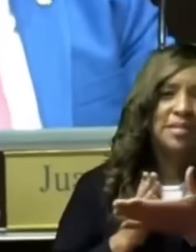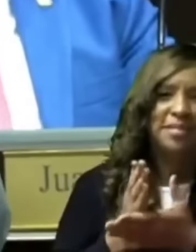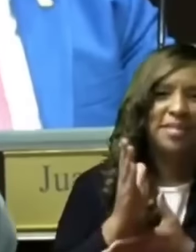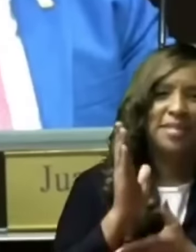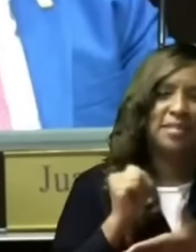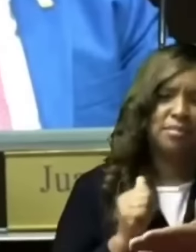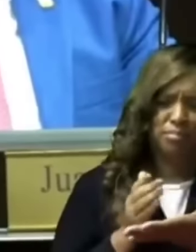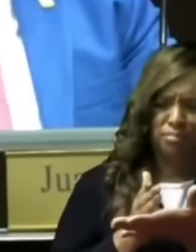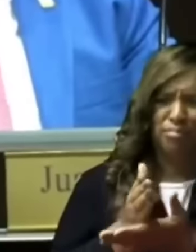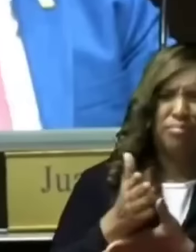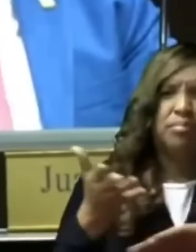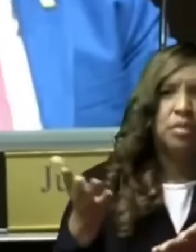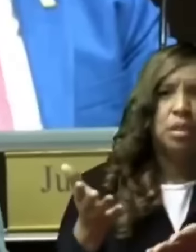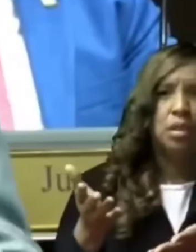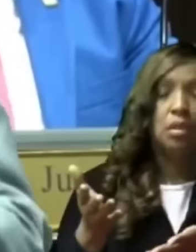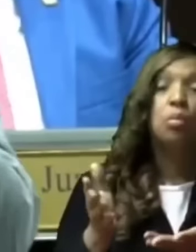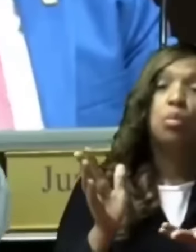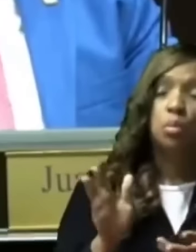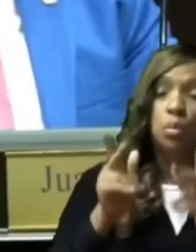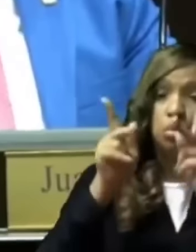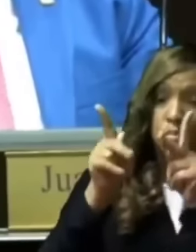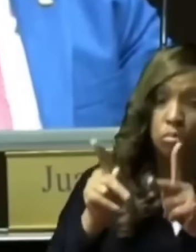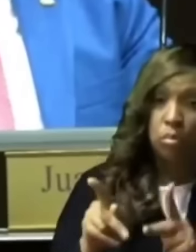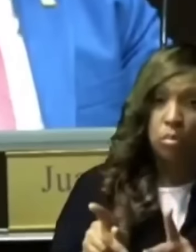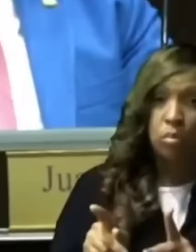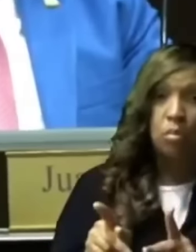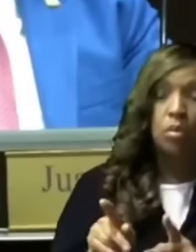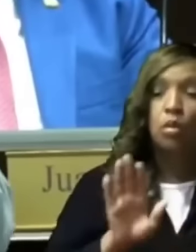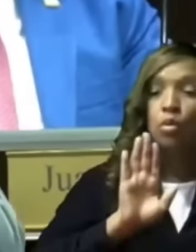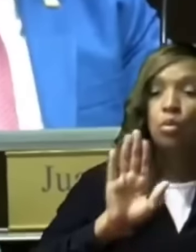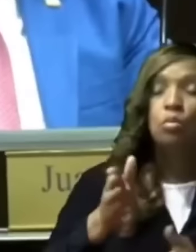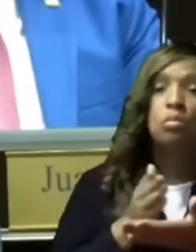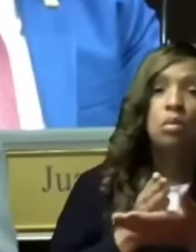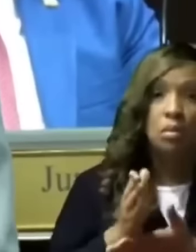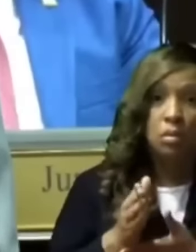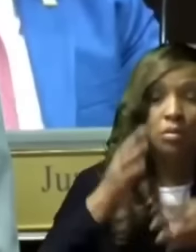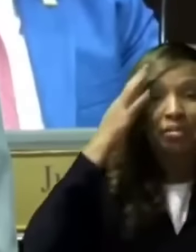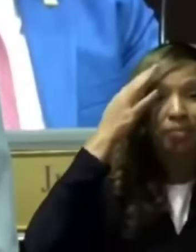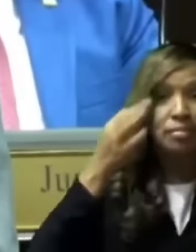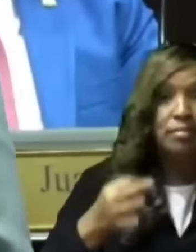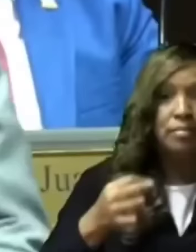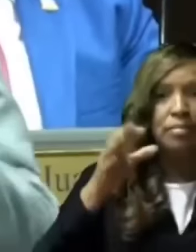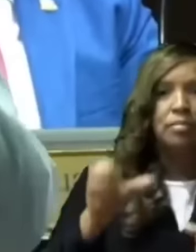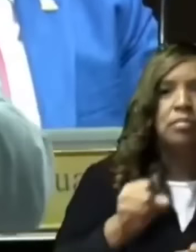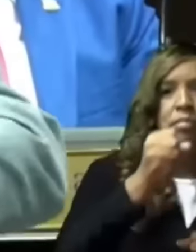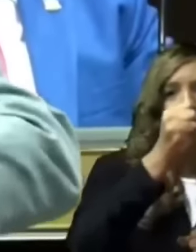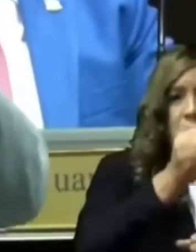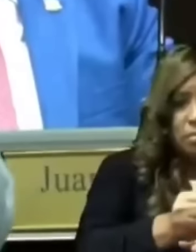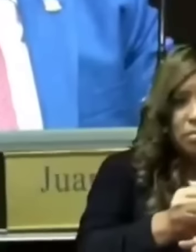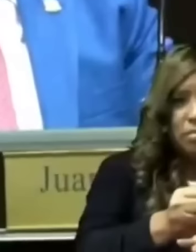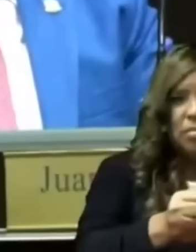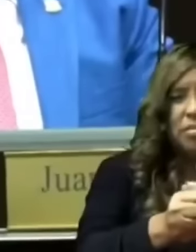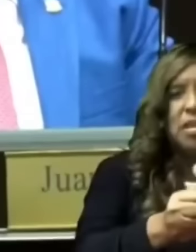Belvi Gracia, el presidente de la República, y esto es uno de los temas de la reforma, está pidiendo